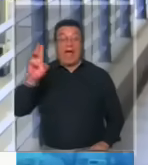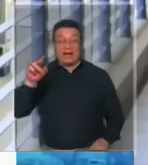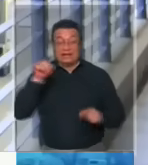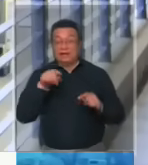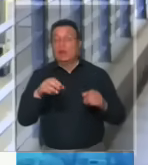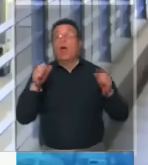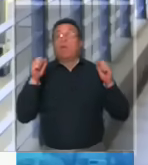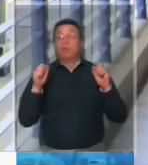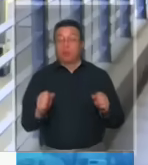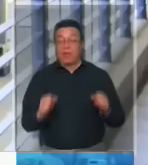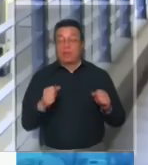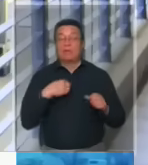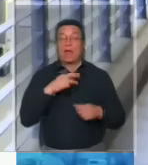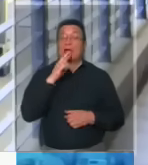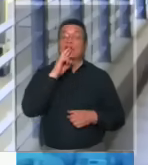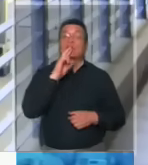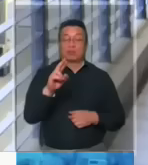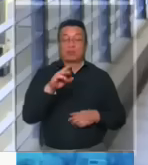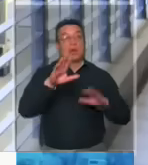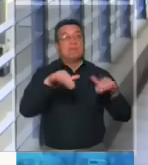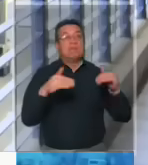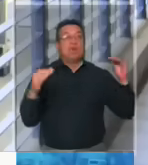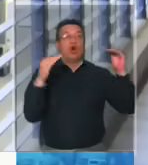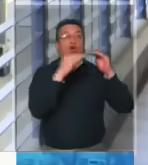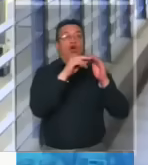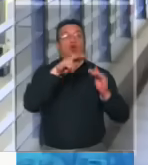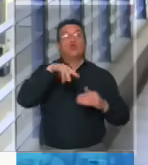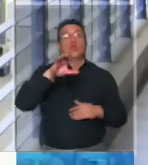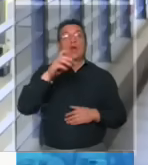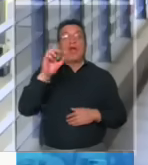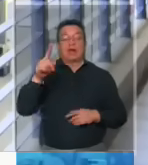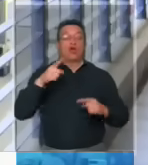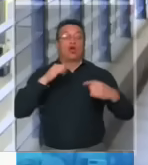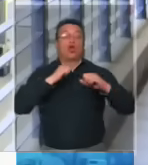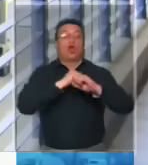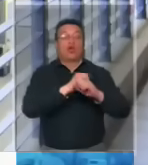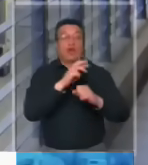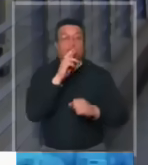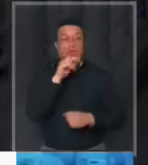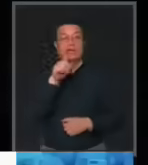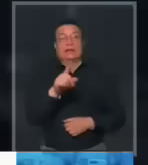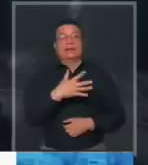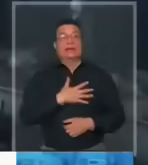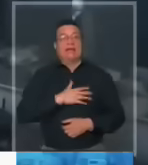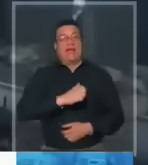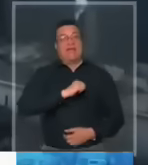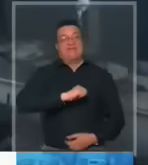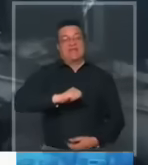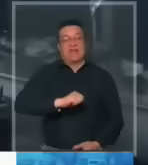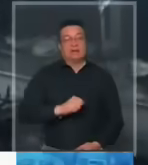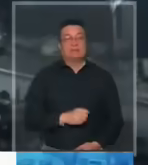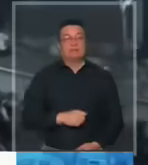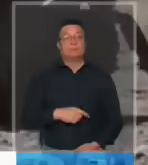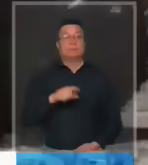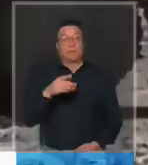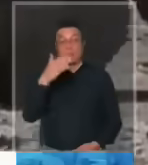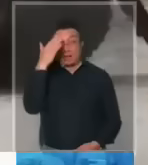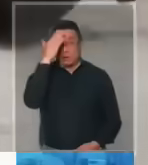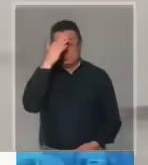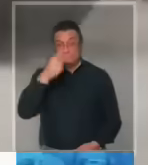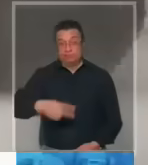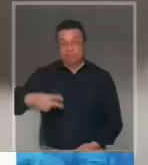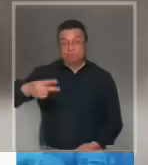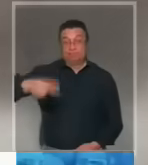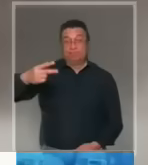posibilidad de responder con un ataque nuclear contra Rusia, y eso es algo que evidentemente ellos quieren evitar. La preocupación de que el conflicto